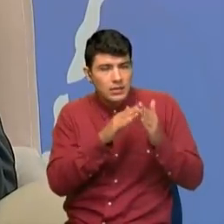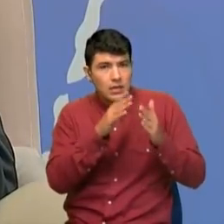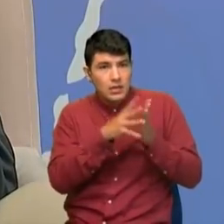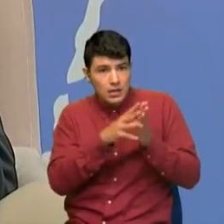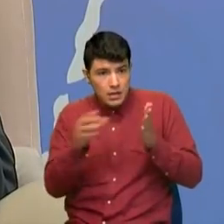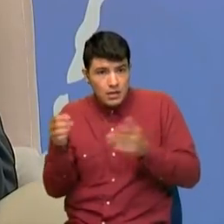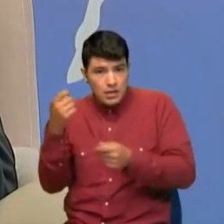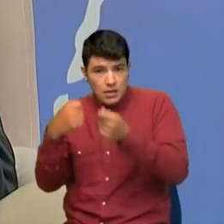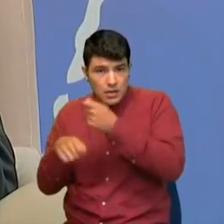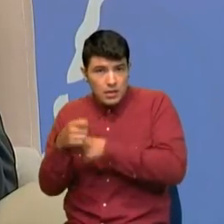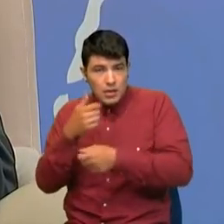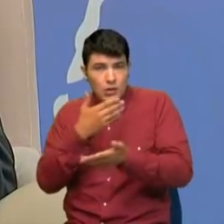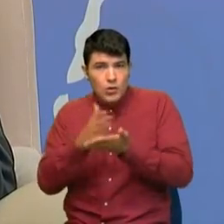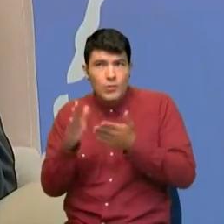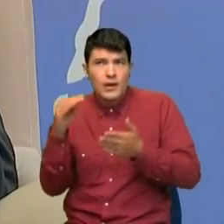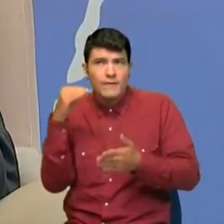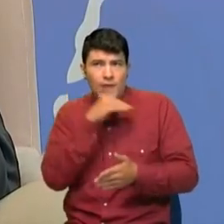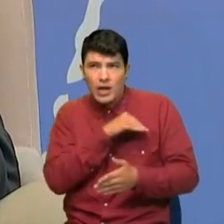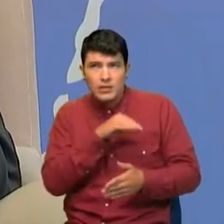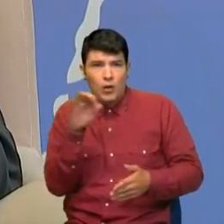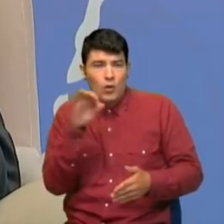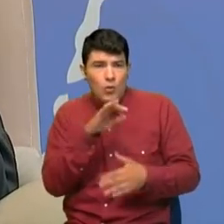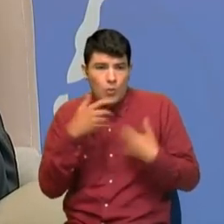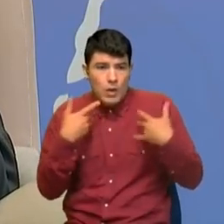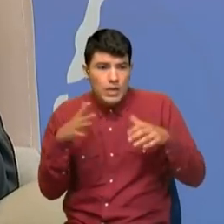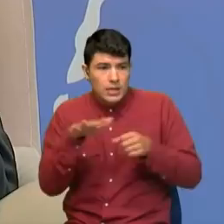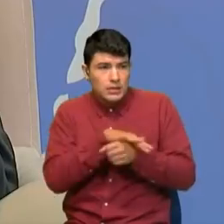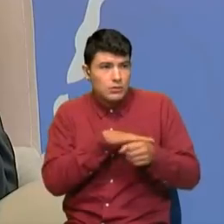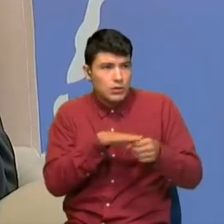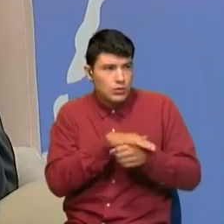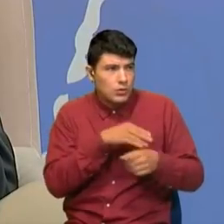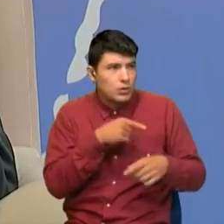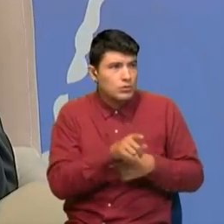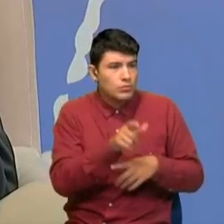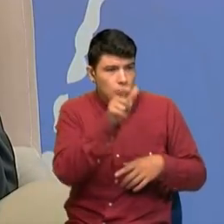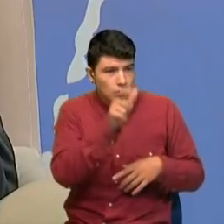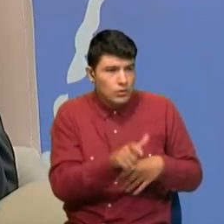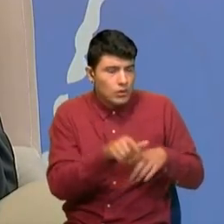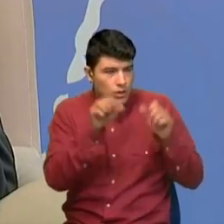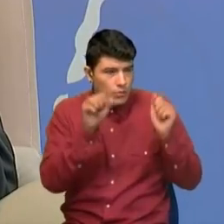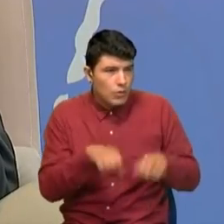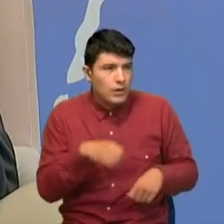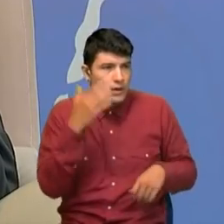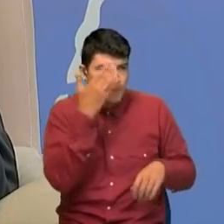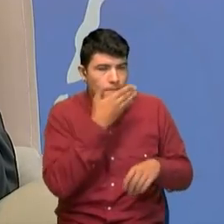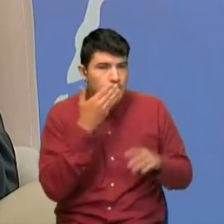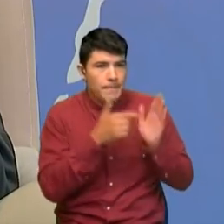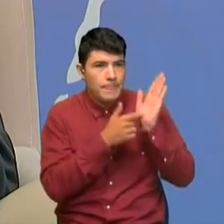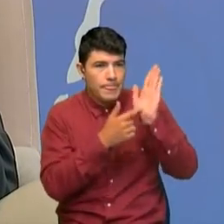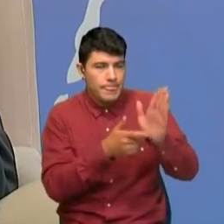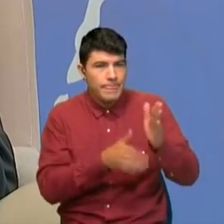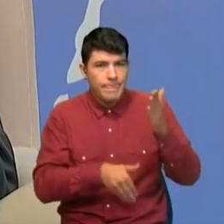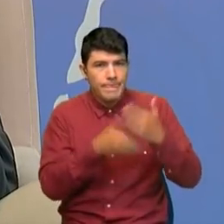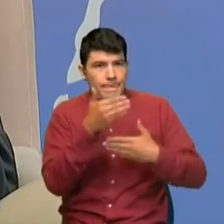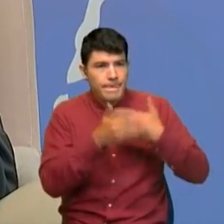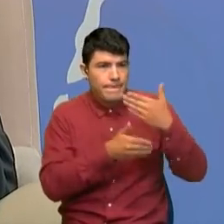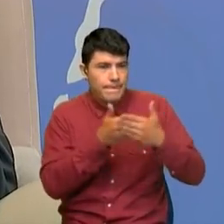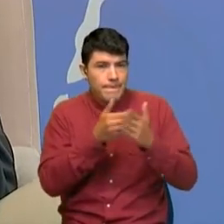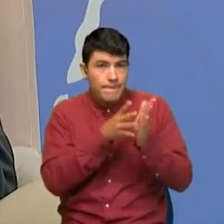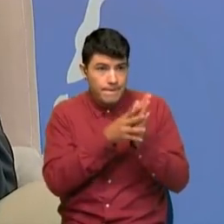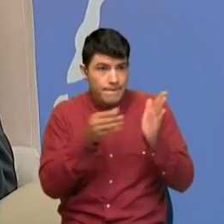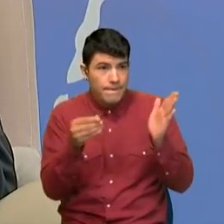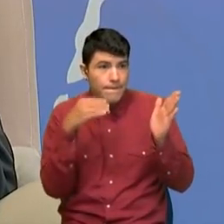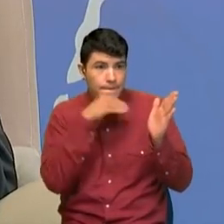lo hicieron mediante una compraventa falsa en alguna situación, entonces él podría tener la posibilidad de iniciar un proceso de